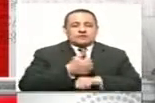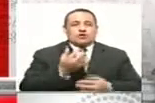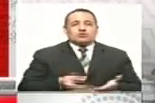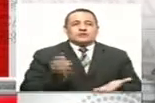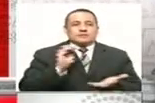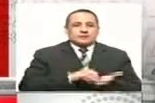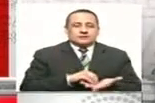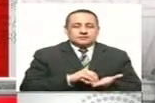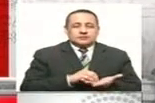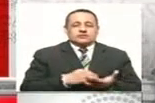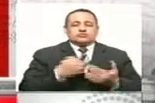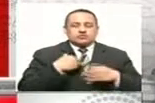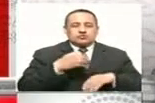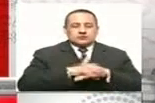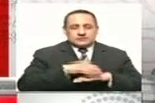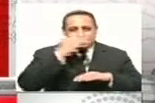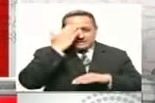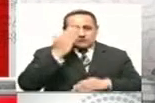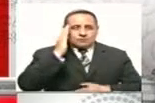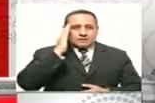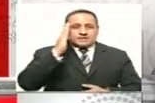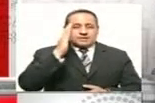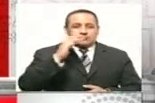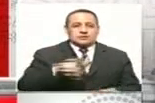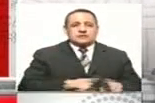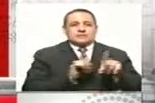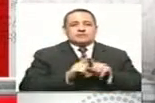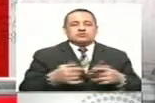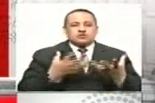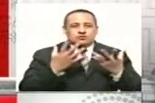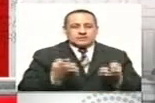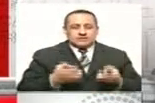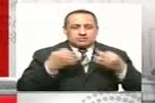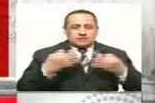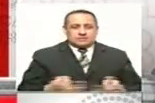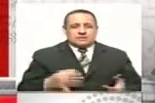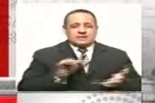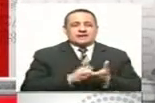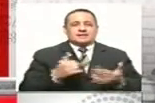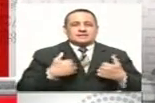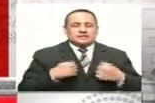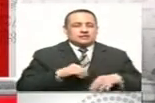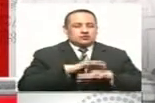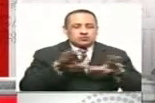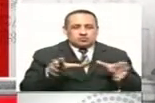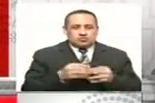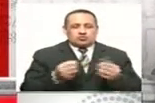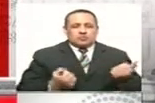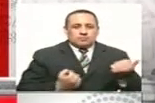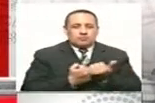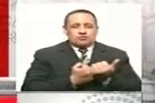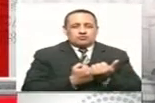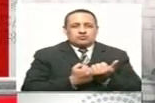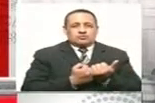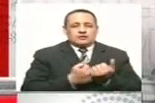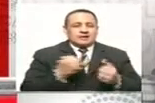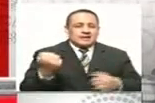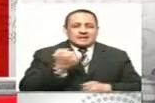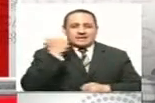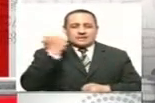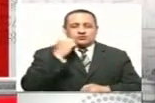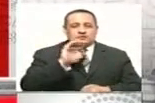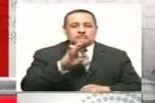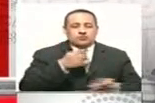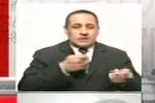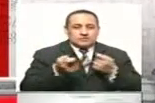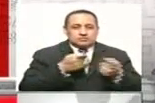nuevamente saludo su designación y quiero ratificar que cuenta con todo mi apoyo. El éxito de su